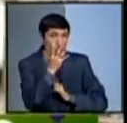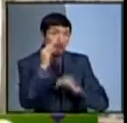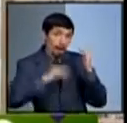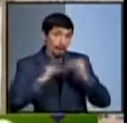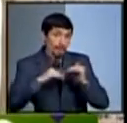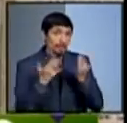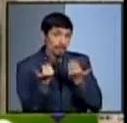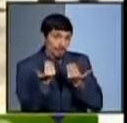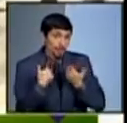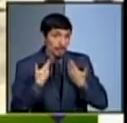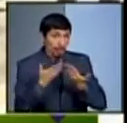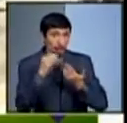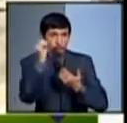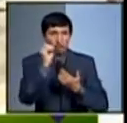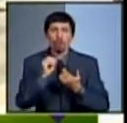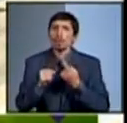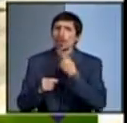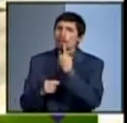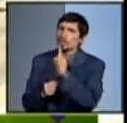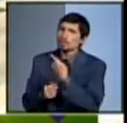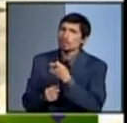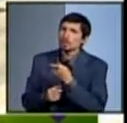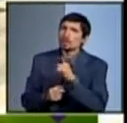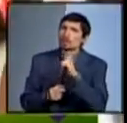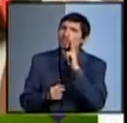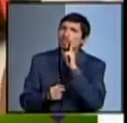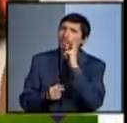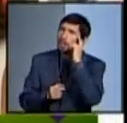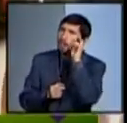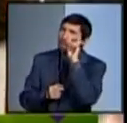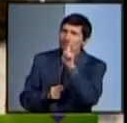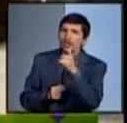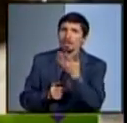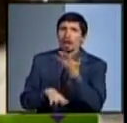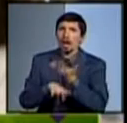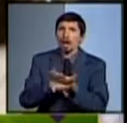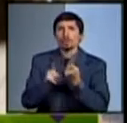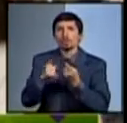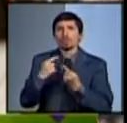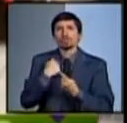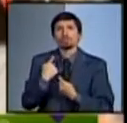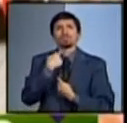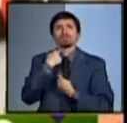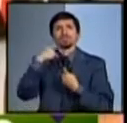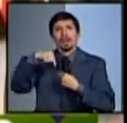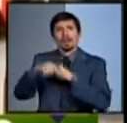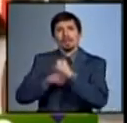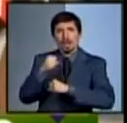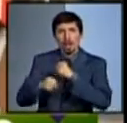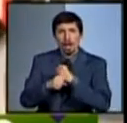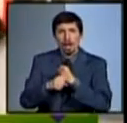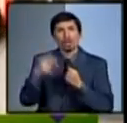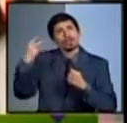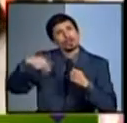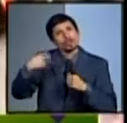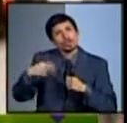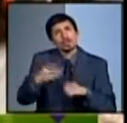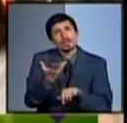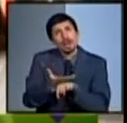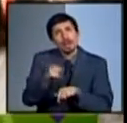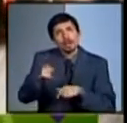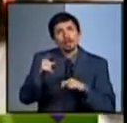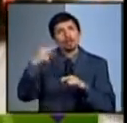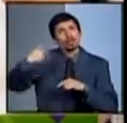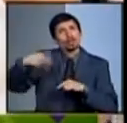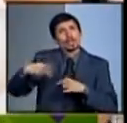uno necesita dar su opinión. Egon, vemos que tienes una mirada crítica. ¿Qué es lo que más te ha afectado a ti este año en términos noticiosos? ¿La noticia que